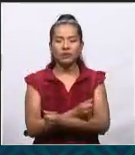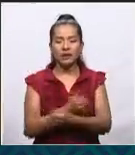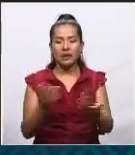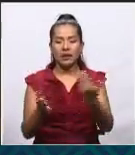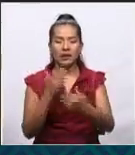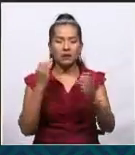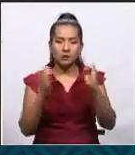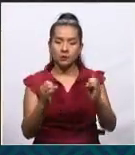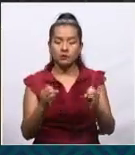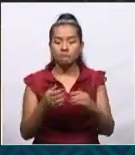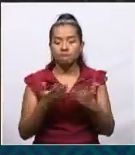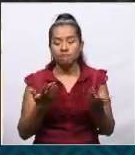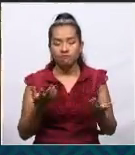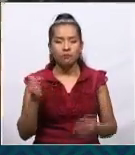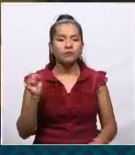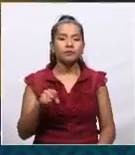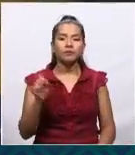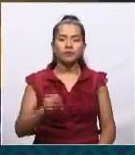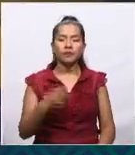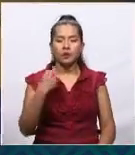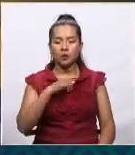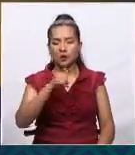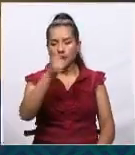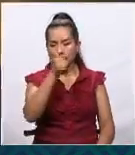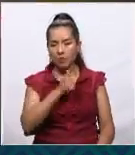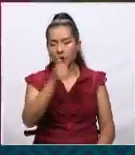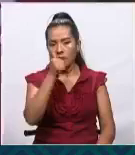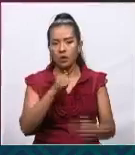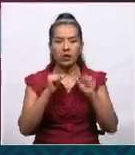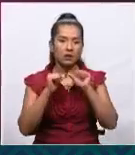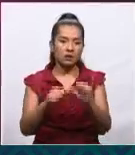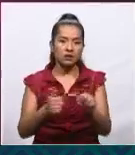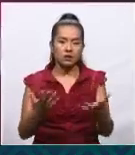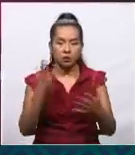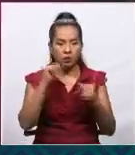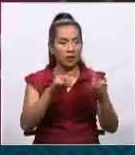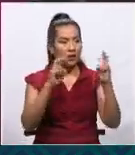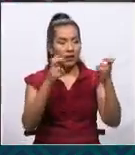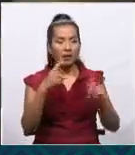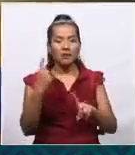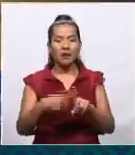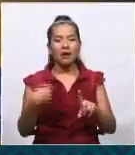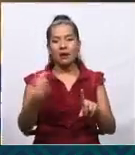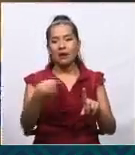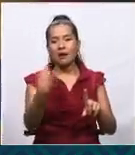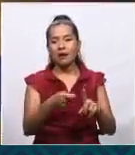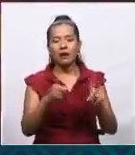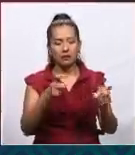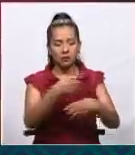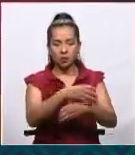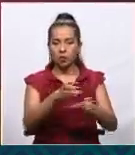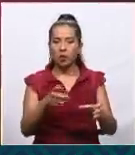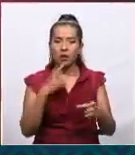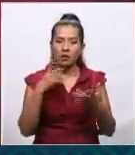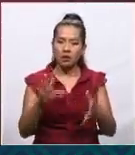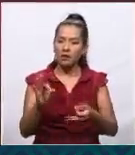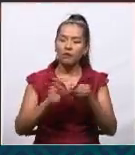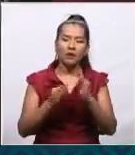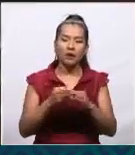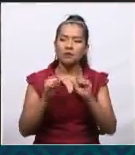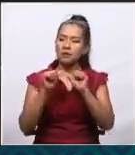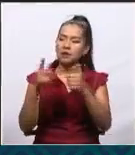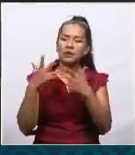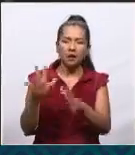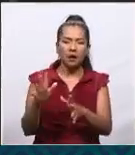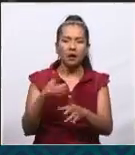Es así, pero hay que aguantar nomás porque que es el demás, porque alquiler no nos perdona a los dueños. Ya hay, por decir, una fecha indefinida. Ya